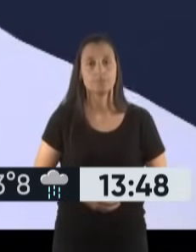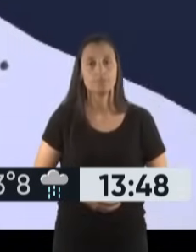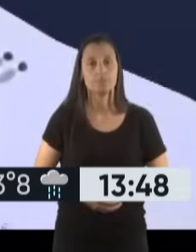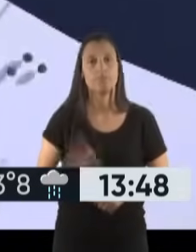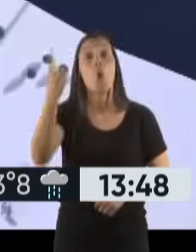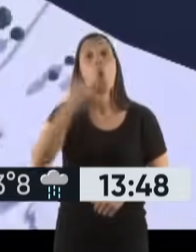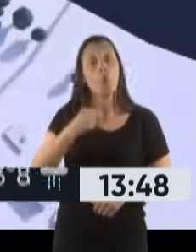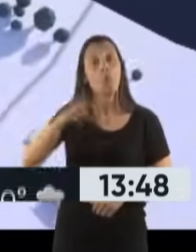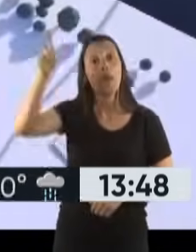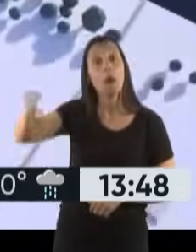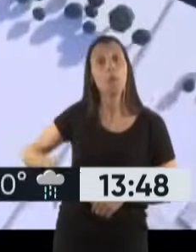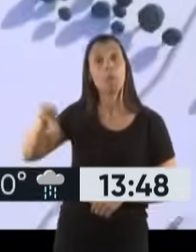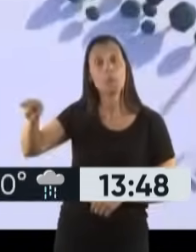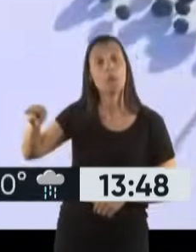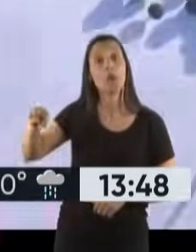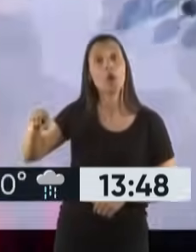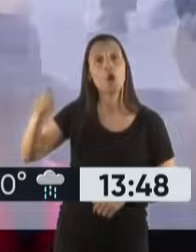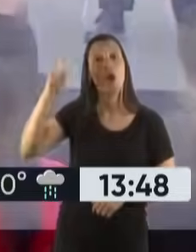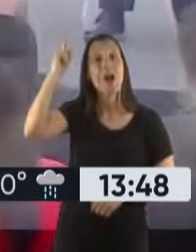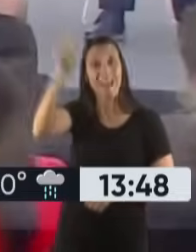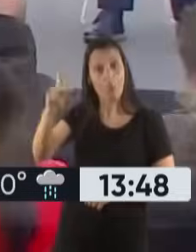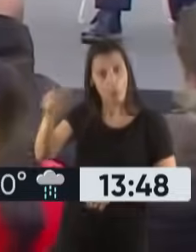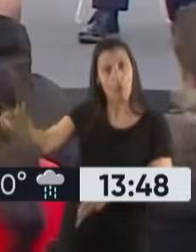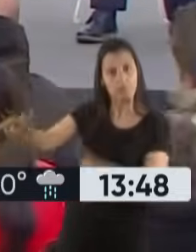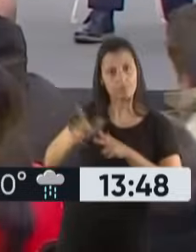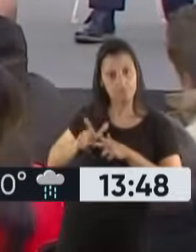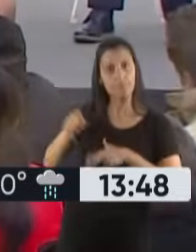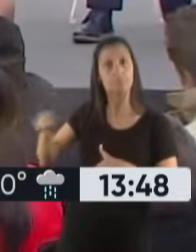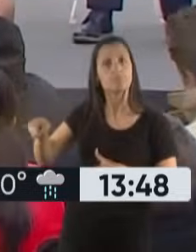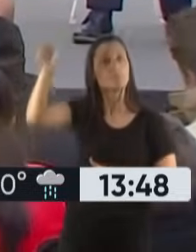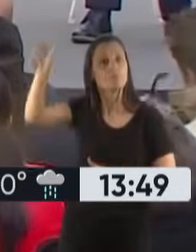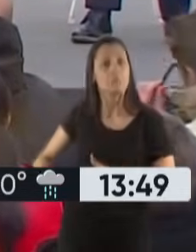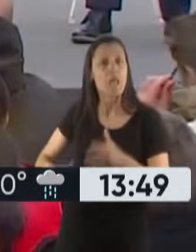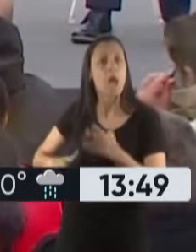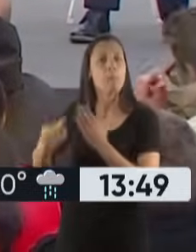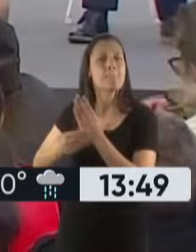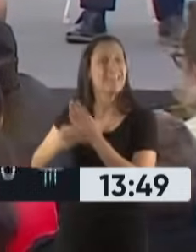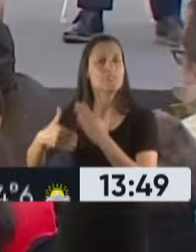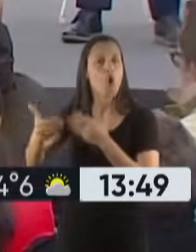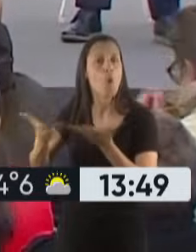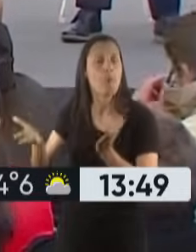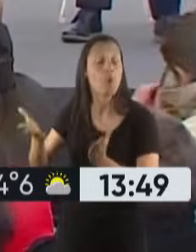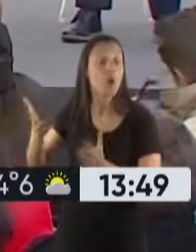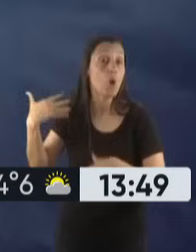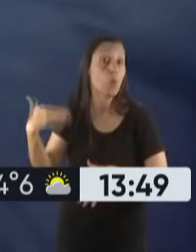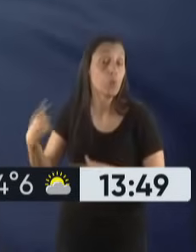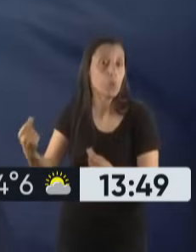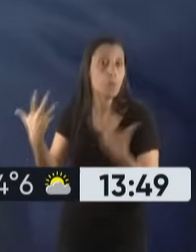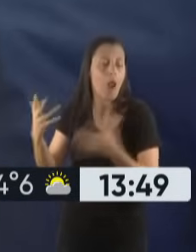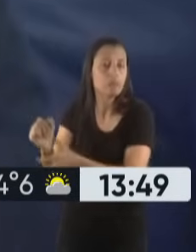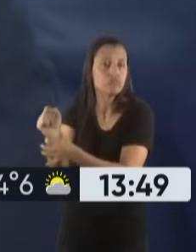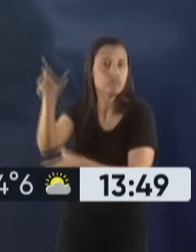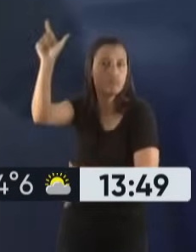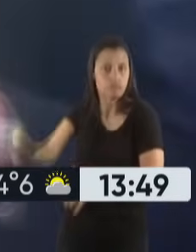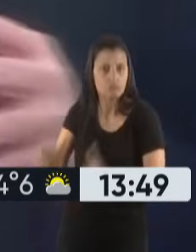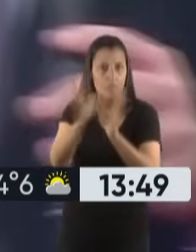que un día vino Gabriel Catopodis, este extraordinario ministro de Obras Públicas que tengo.